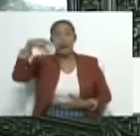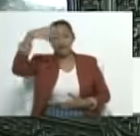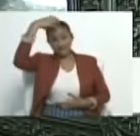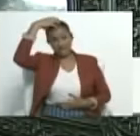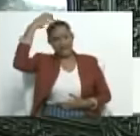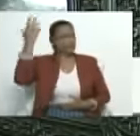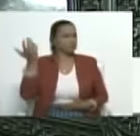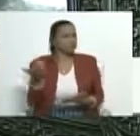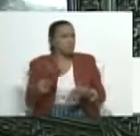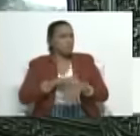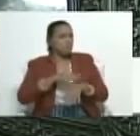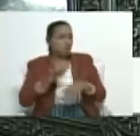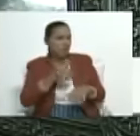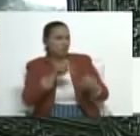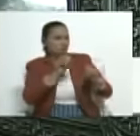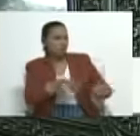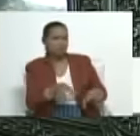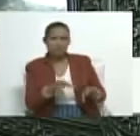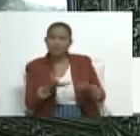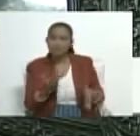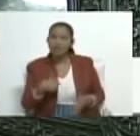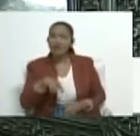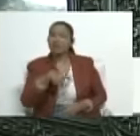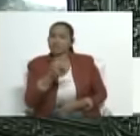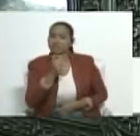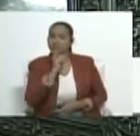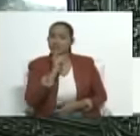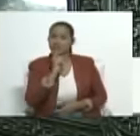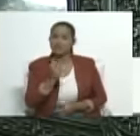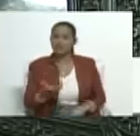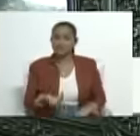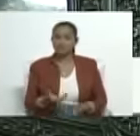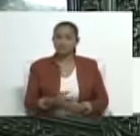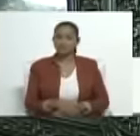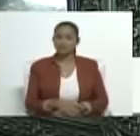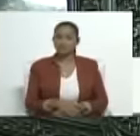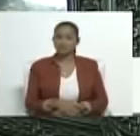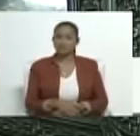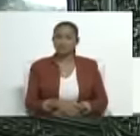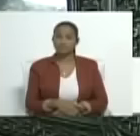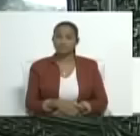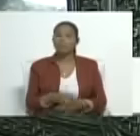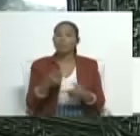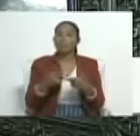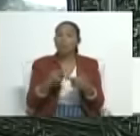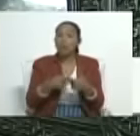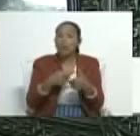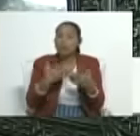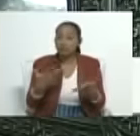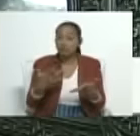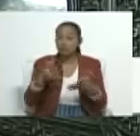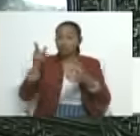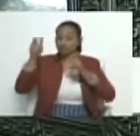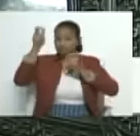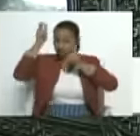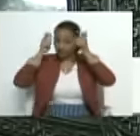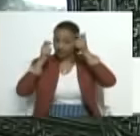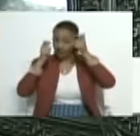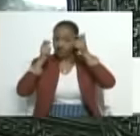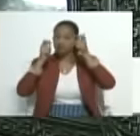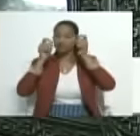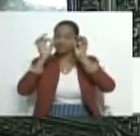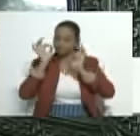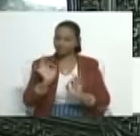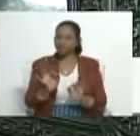entenderlos, que tratan de domarnos. Y por eso vieron en el comandante Hugo Chávez un